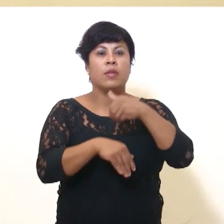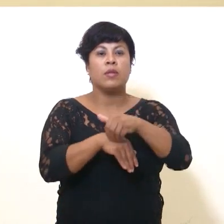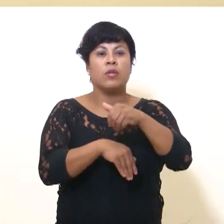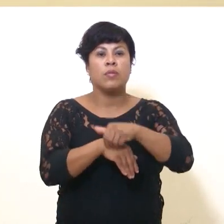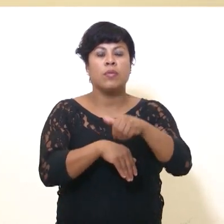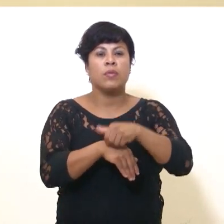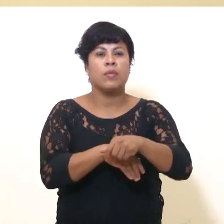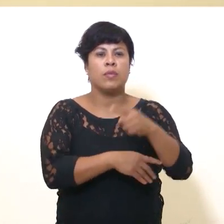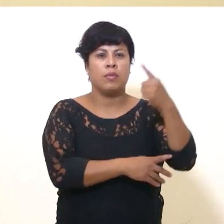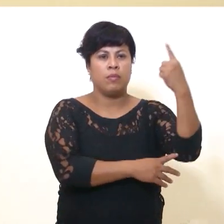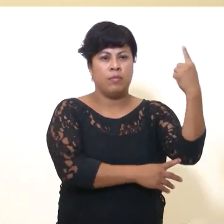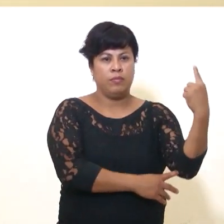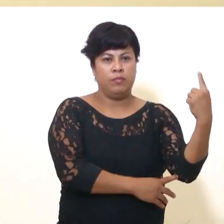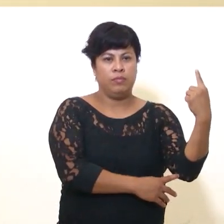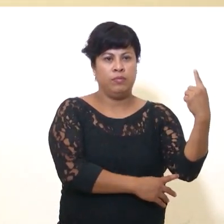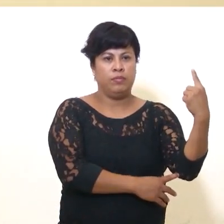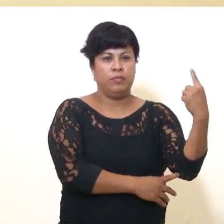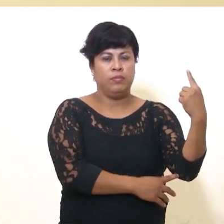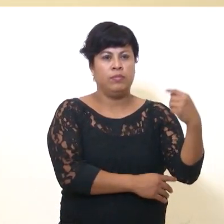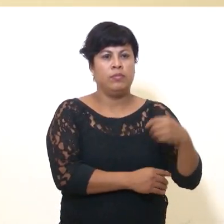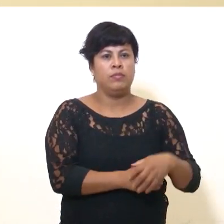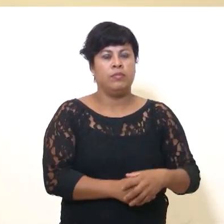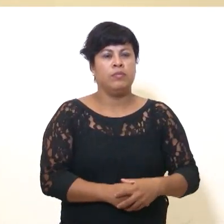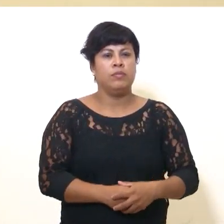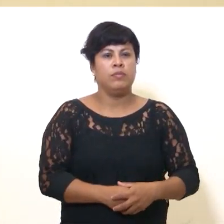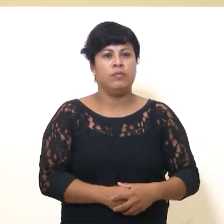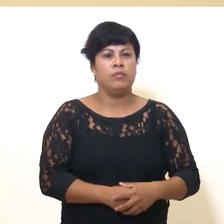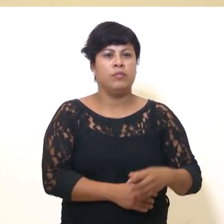Vamos. Este es el número 1,